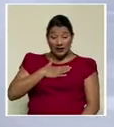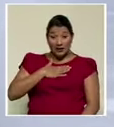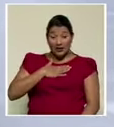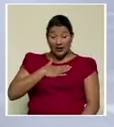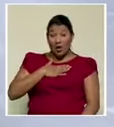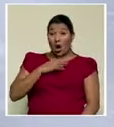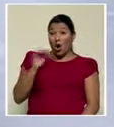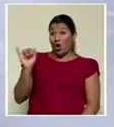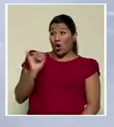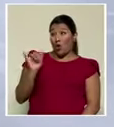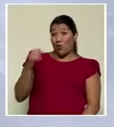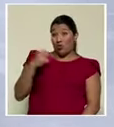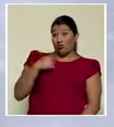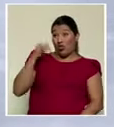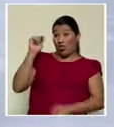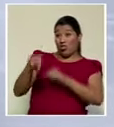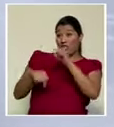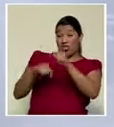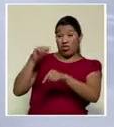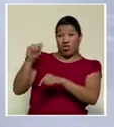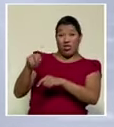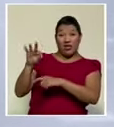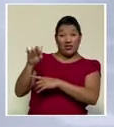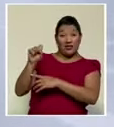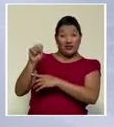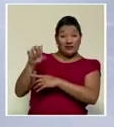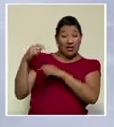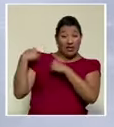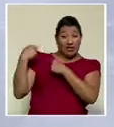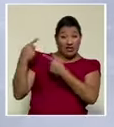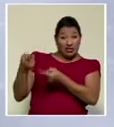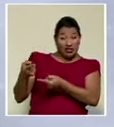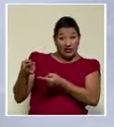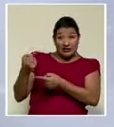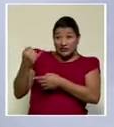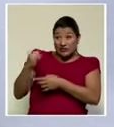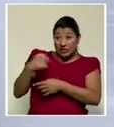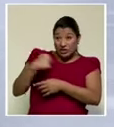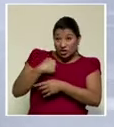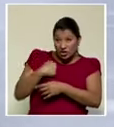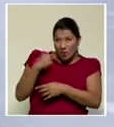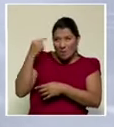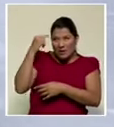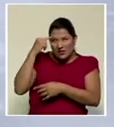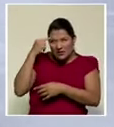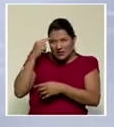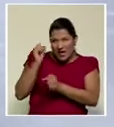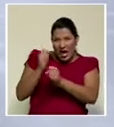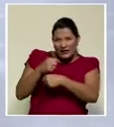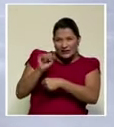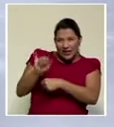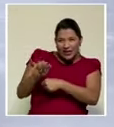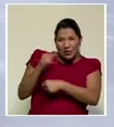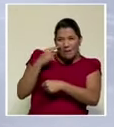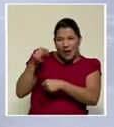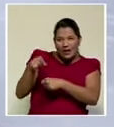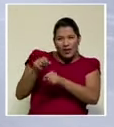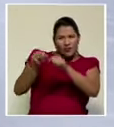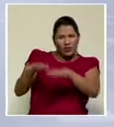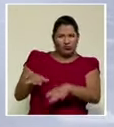virtud de que yo he sido crítico del Tribunal Supremo de Elecciones, de que se hubiera hecho una cosa como conspirativa en este sentido, y